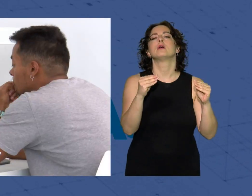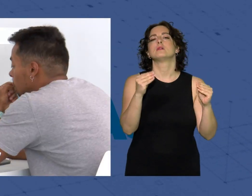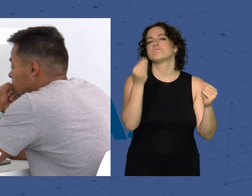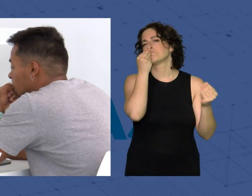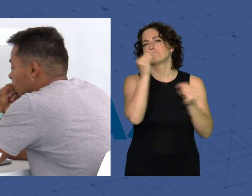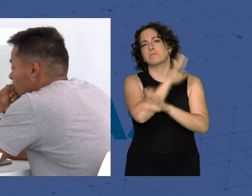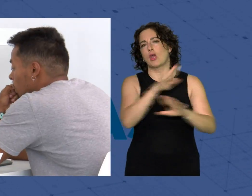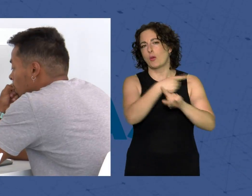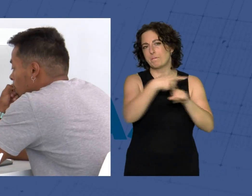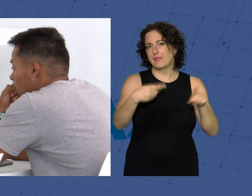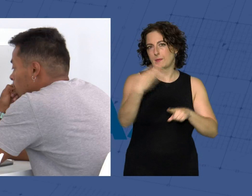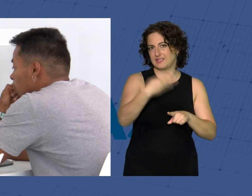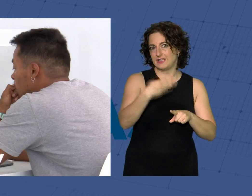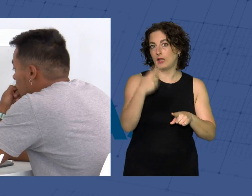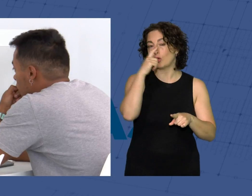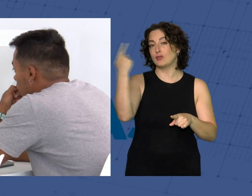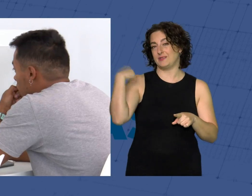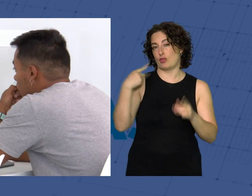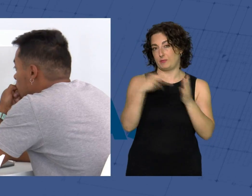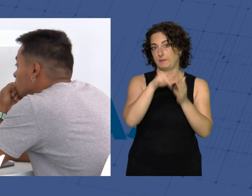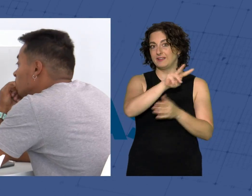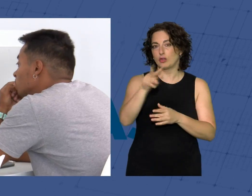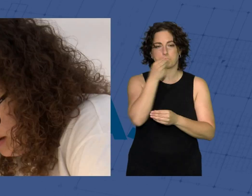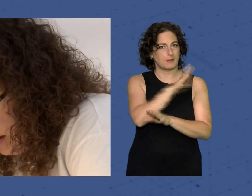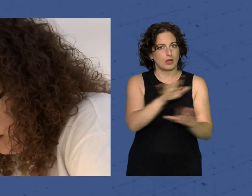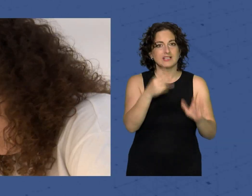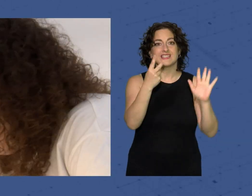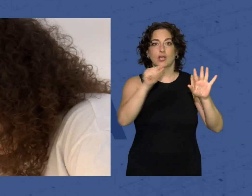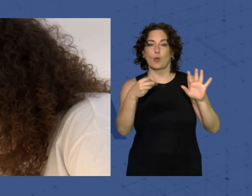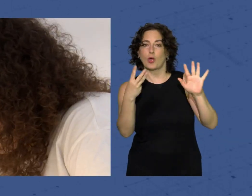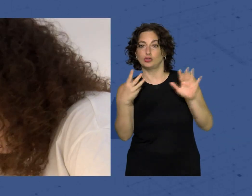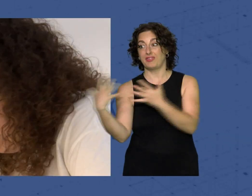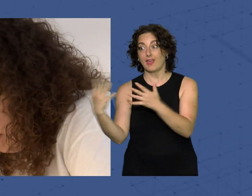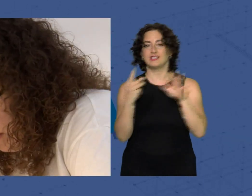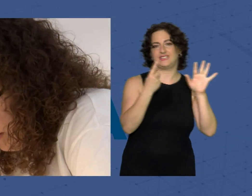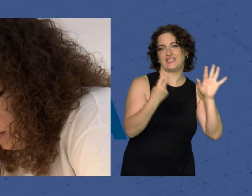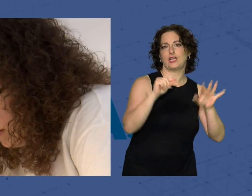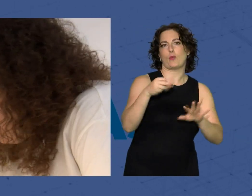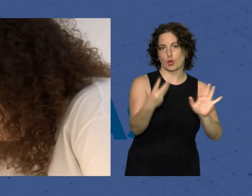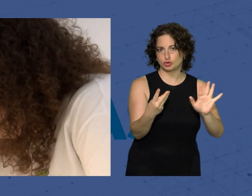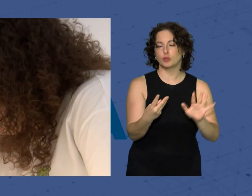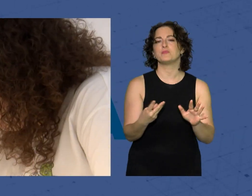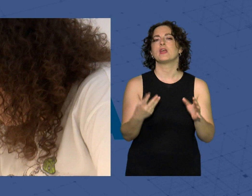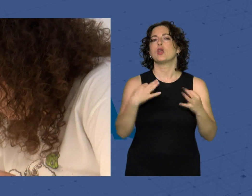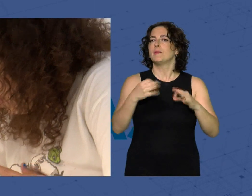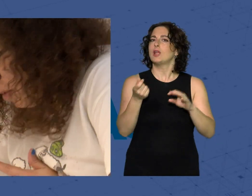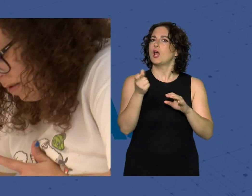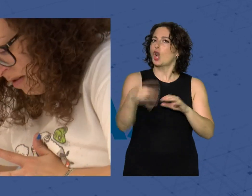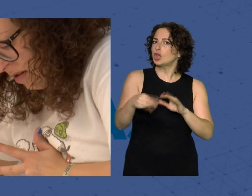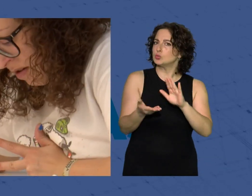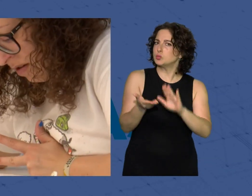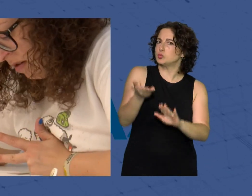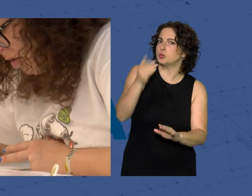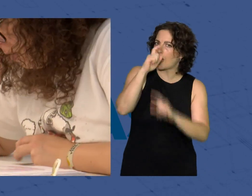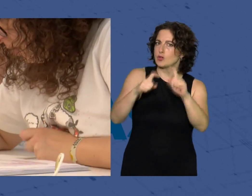nota media de bachillerato en 2022, un 7,8 sobre 10, calificación que sube cada año y que supone una